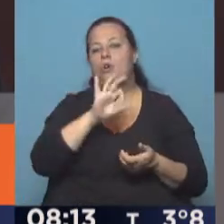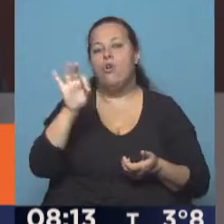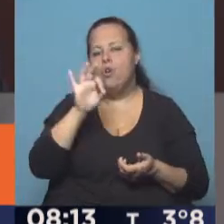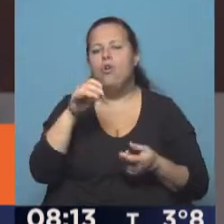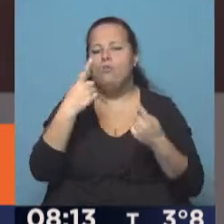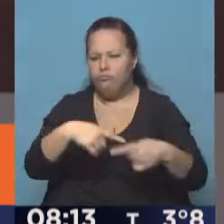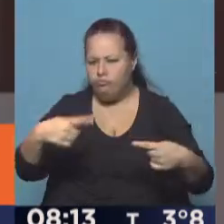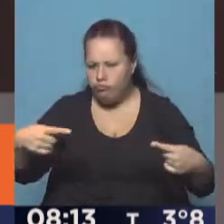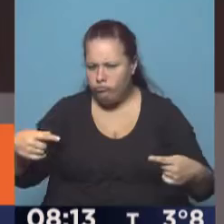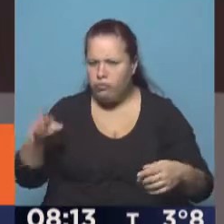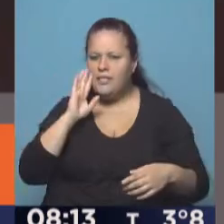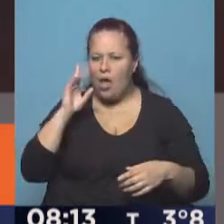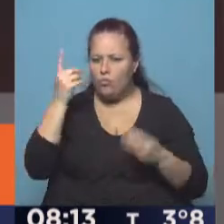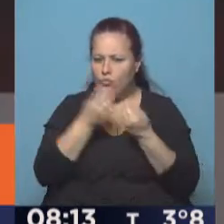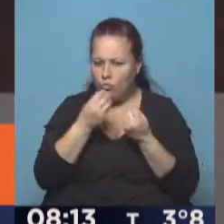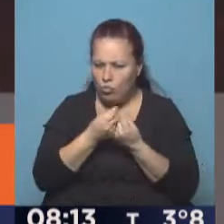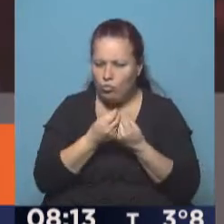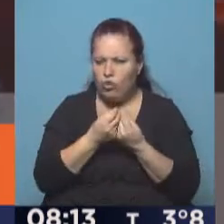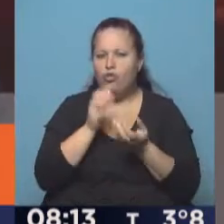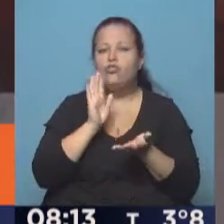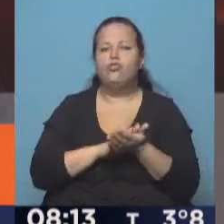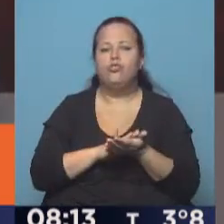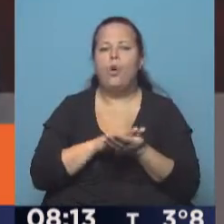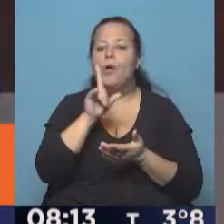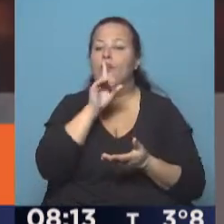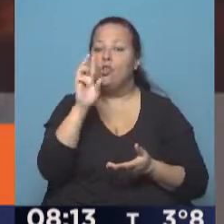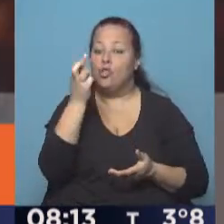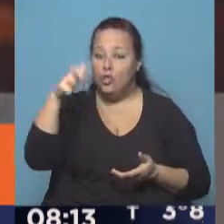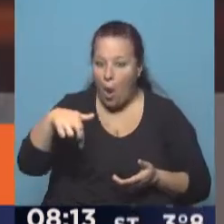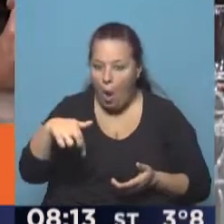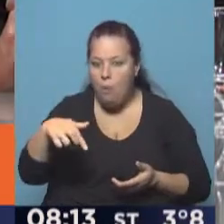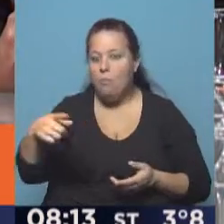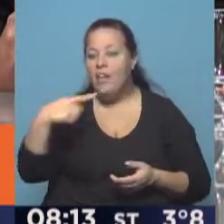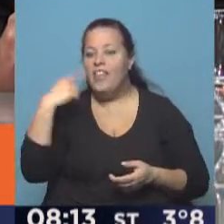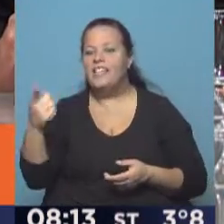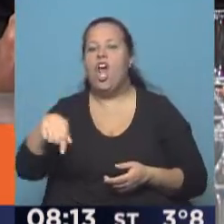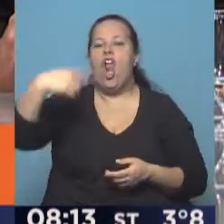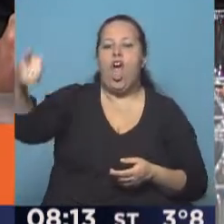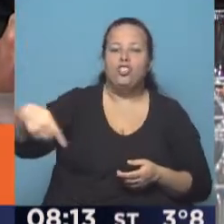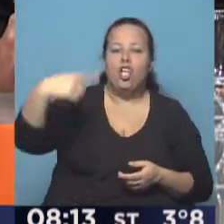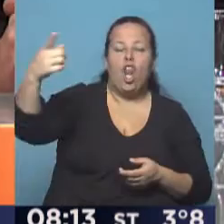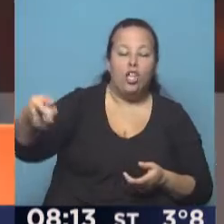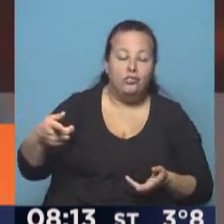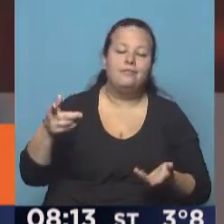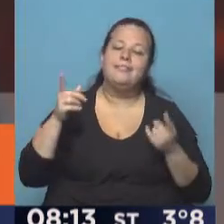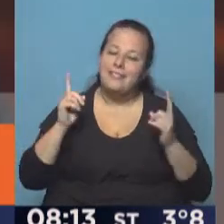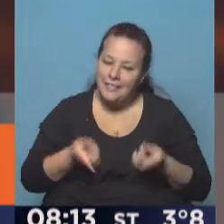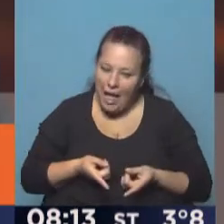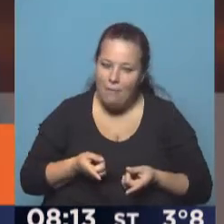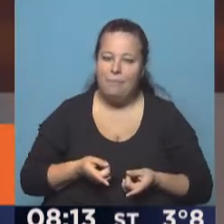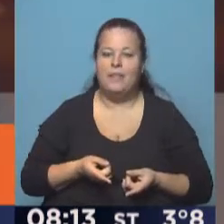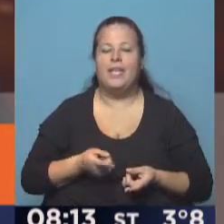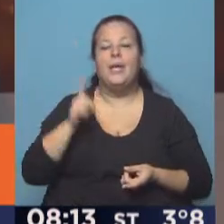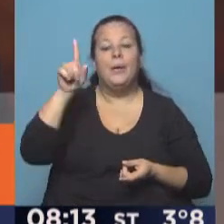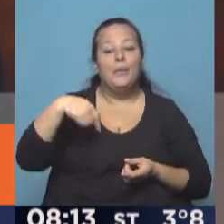hay muchos. En los Estados Unidos, con el fenómeno de Donald Trump, está diciendo los otros, efectivamente, también viene